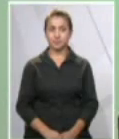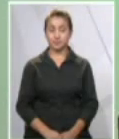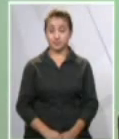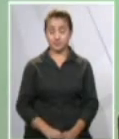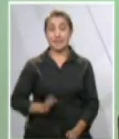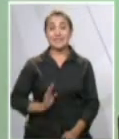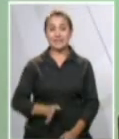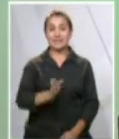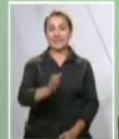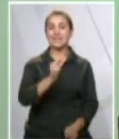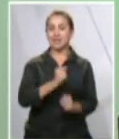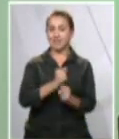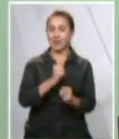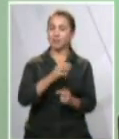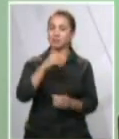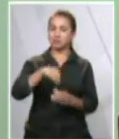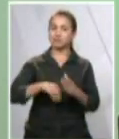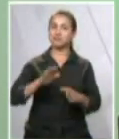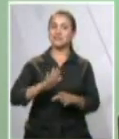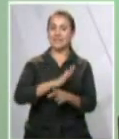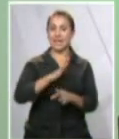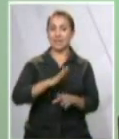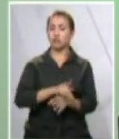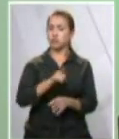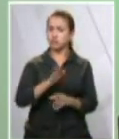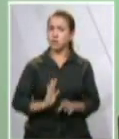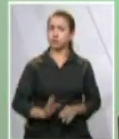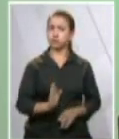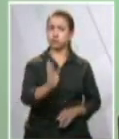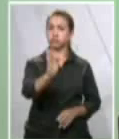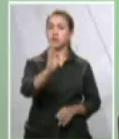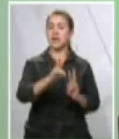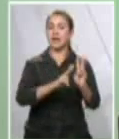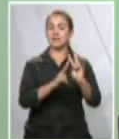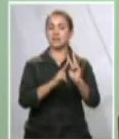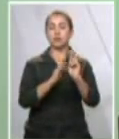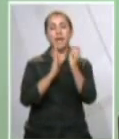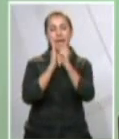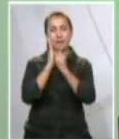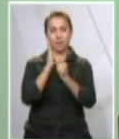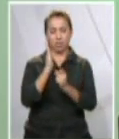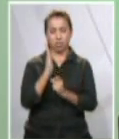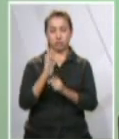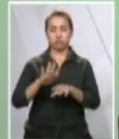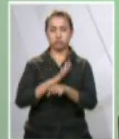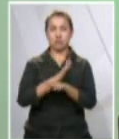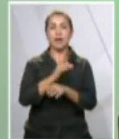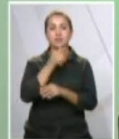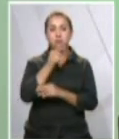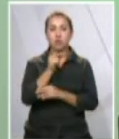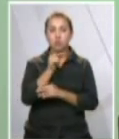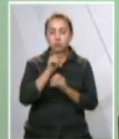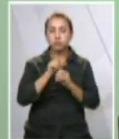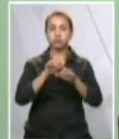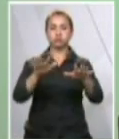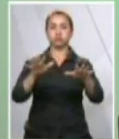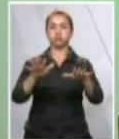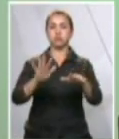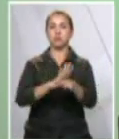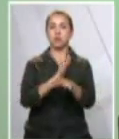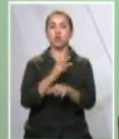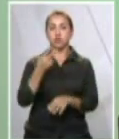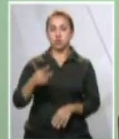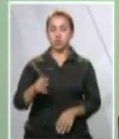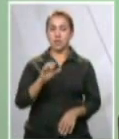Seguir trabajando en el teatro, y es lo que ha hecho, ha seguido siendo un dramaturgo, y hace poco se estrenó una obra